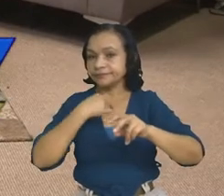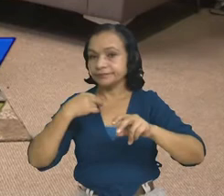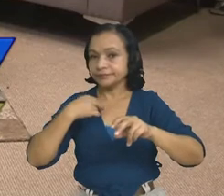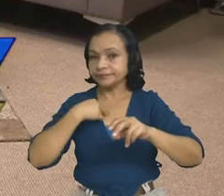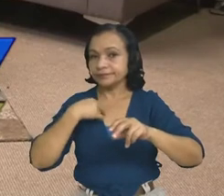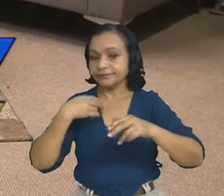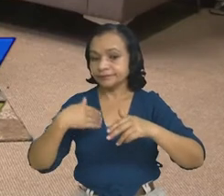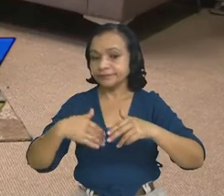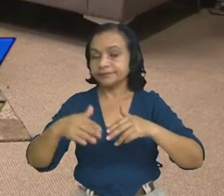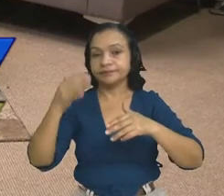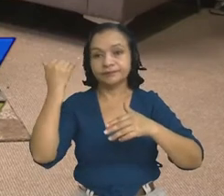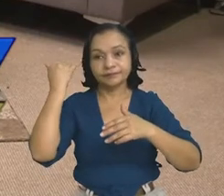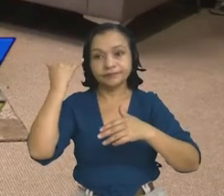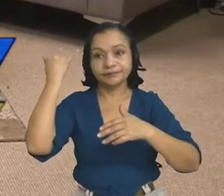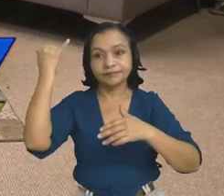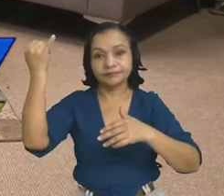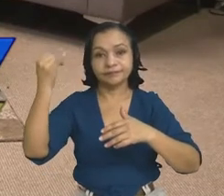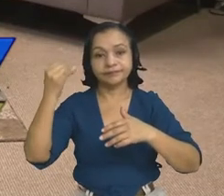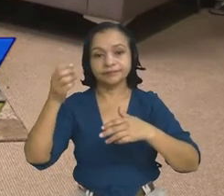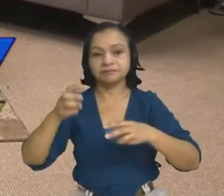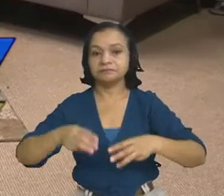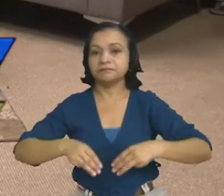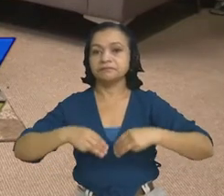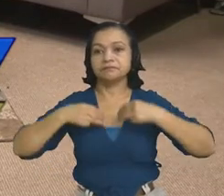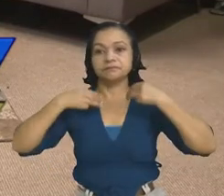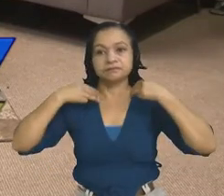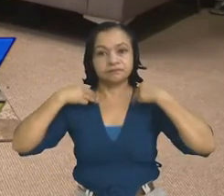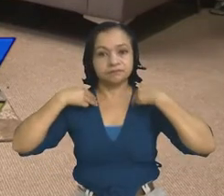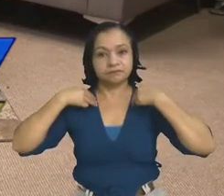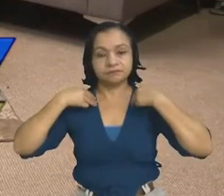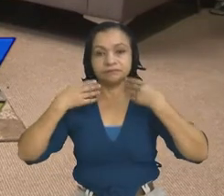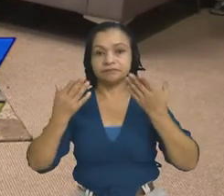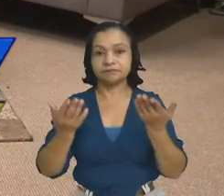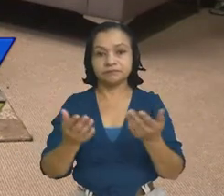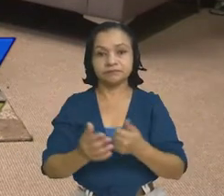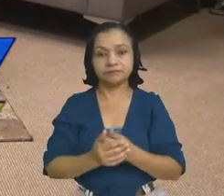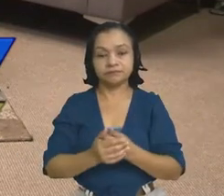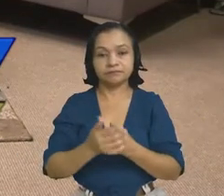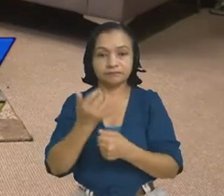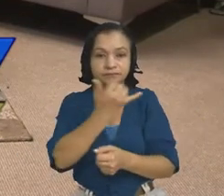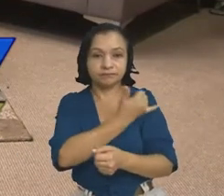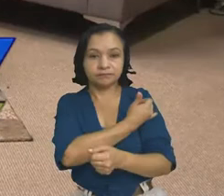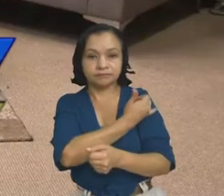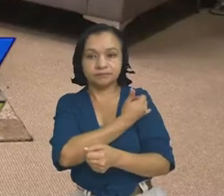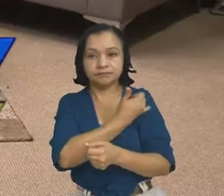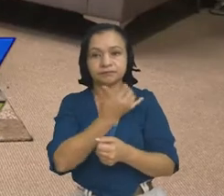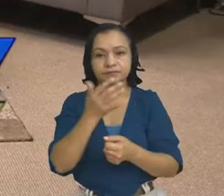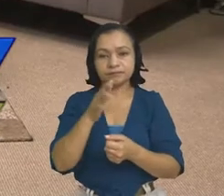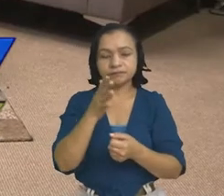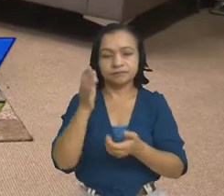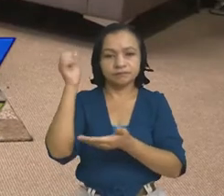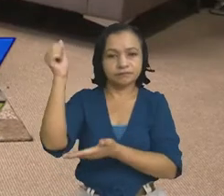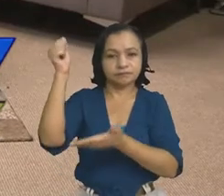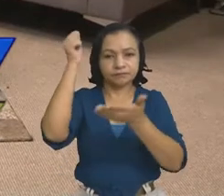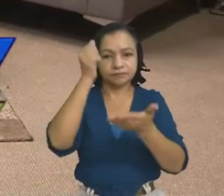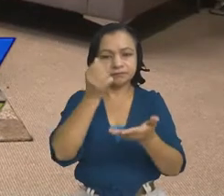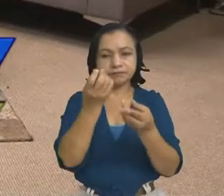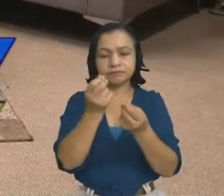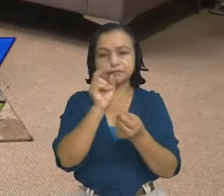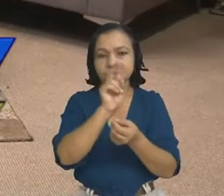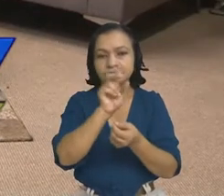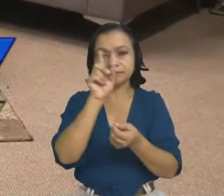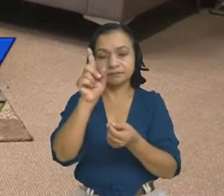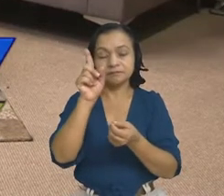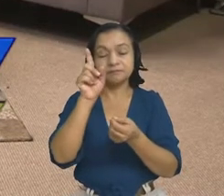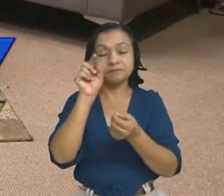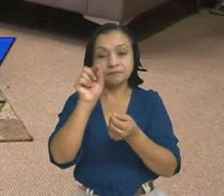van innovadoras y técnicamente modernas con equipamiento de alto costo. Este hospital va a tener aproximadamente una inversión de 21.1